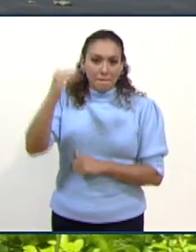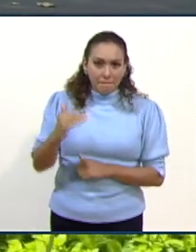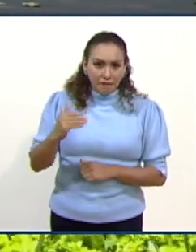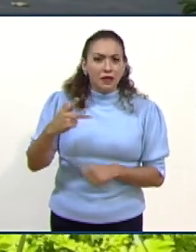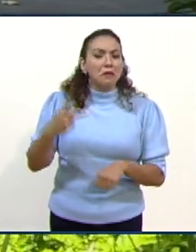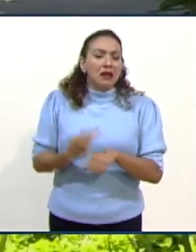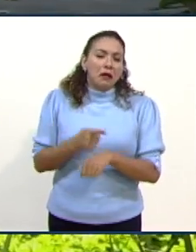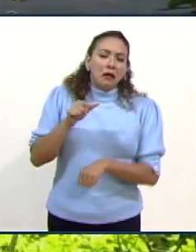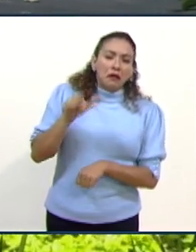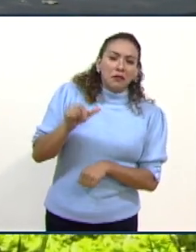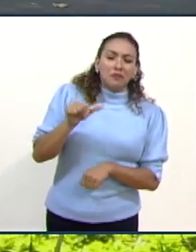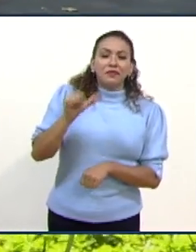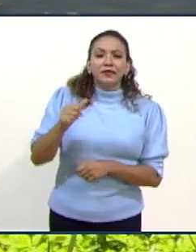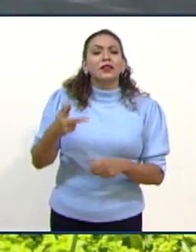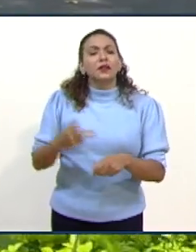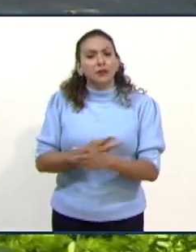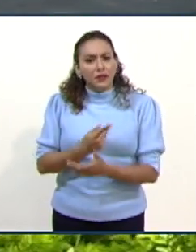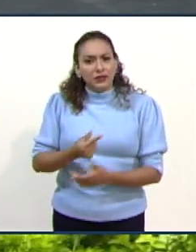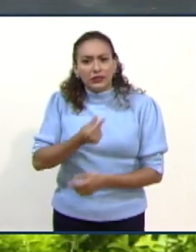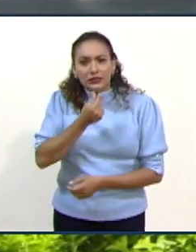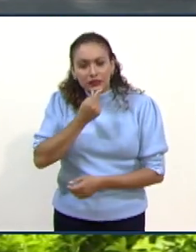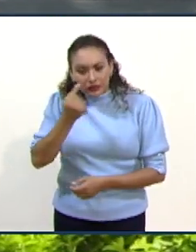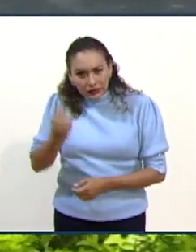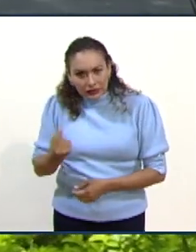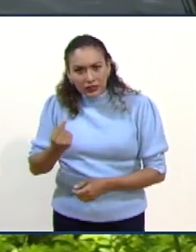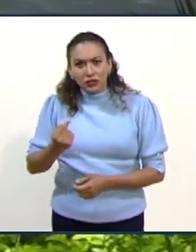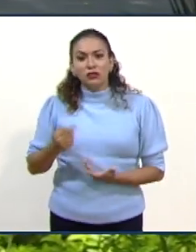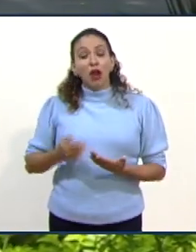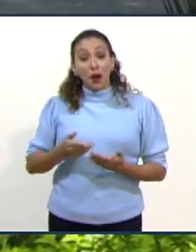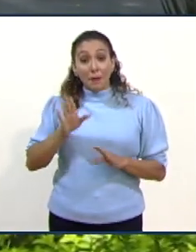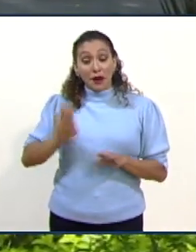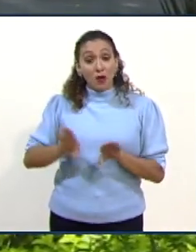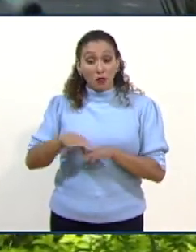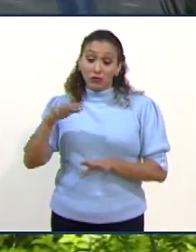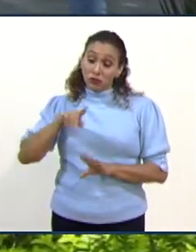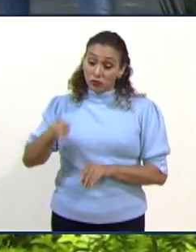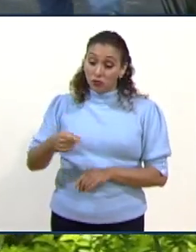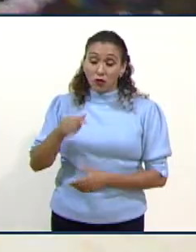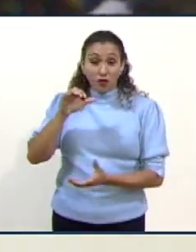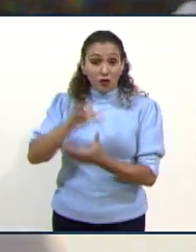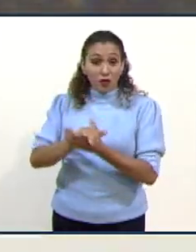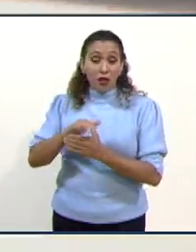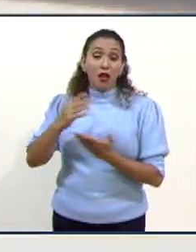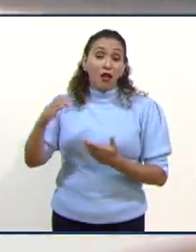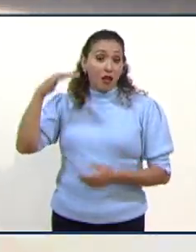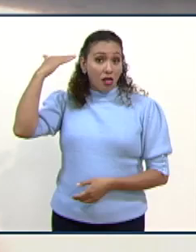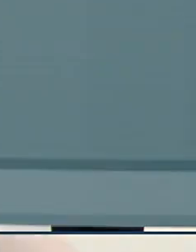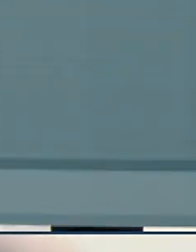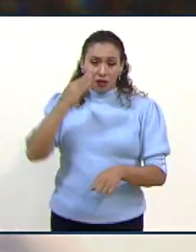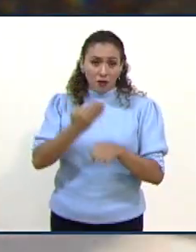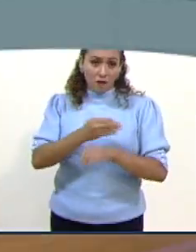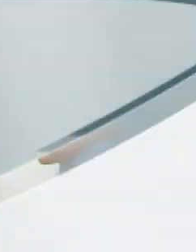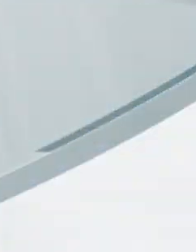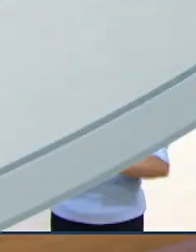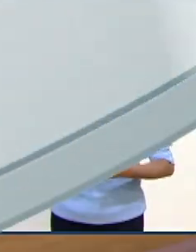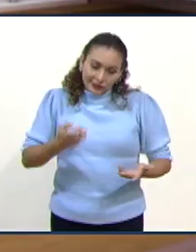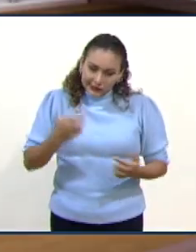las medidas especiales de protección que tienen derecho en virtud de la Convención en la materia.